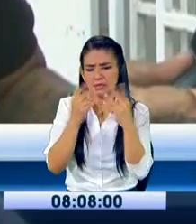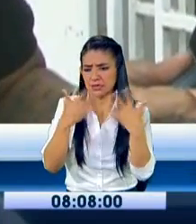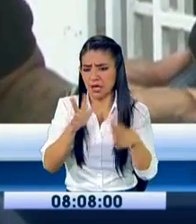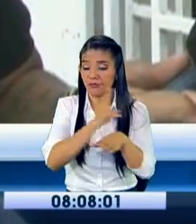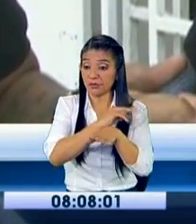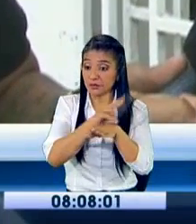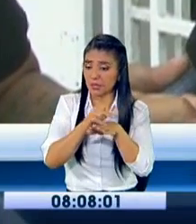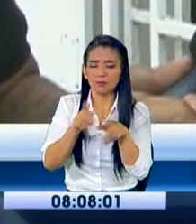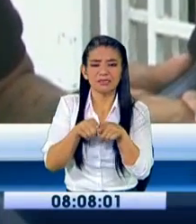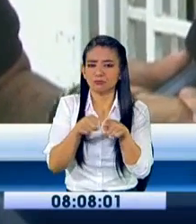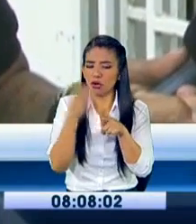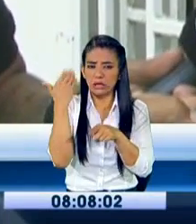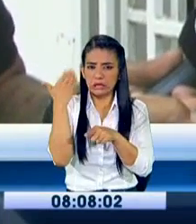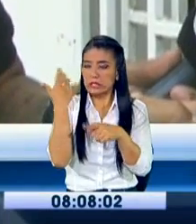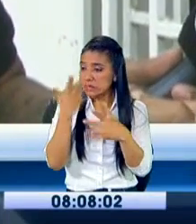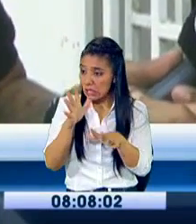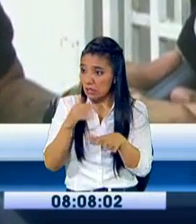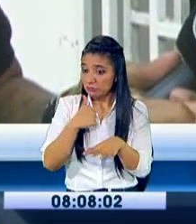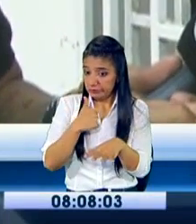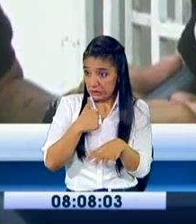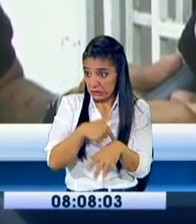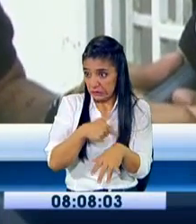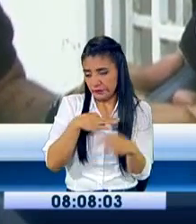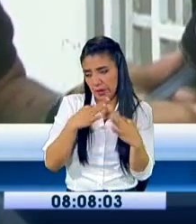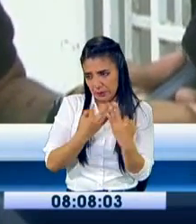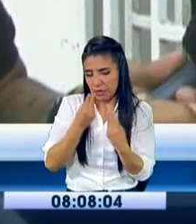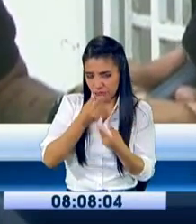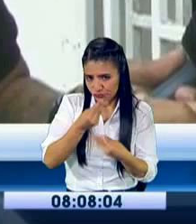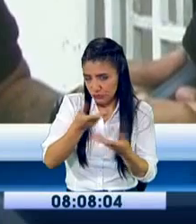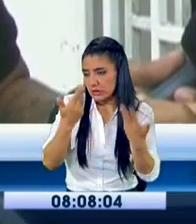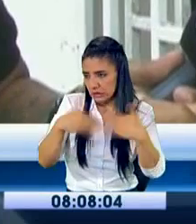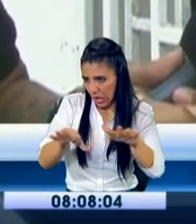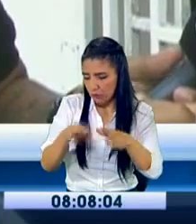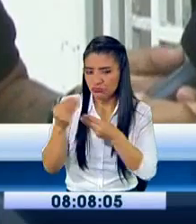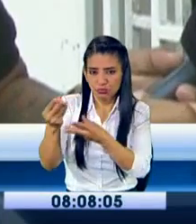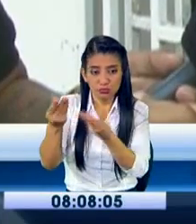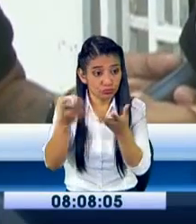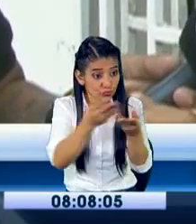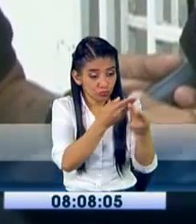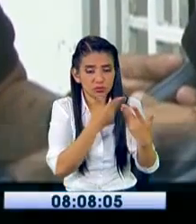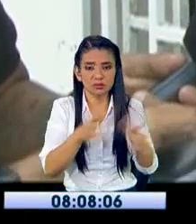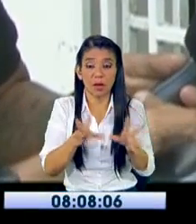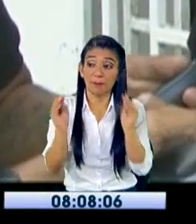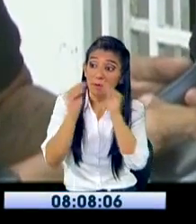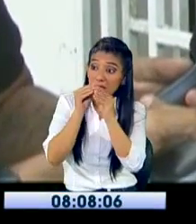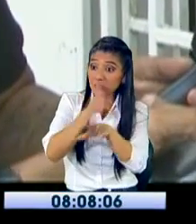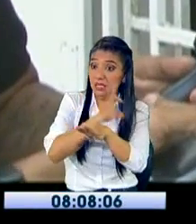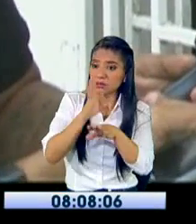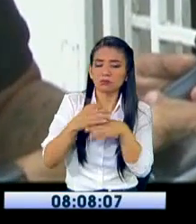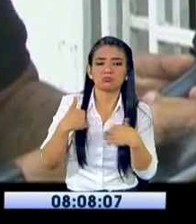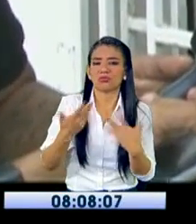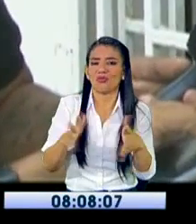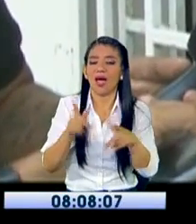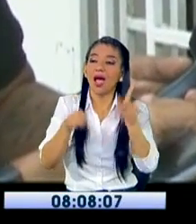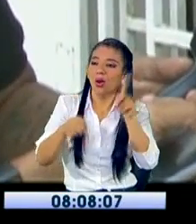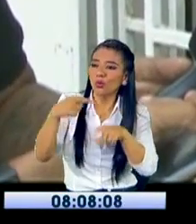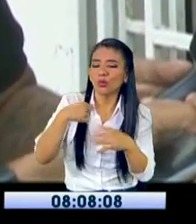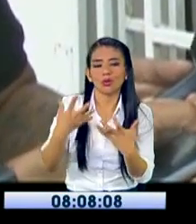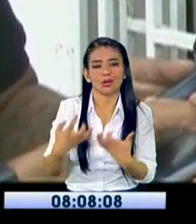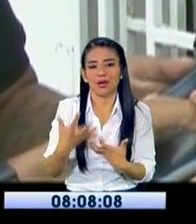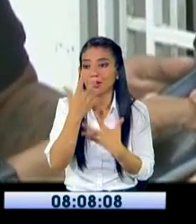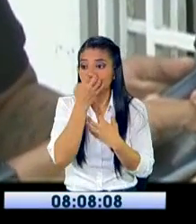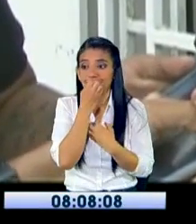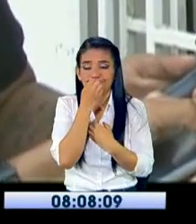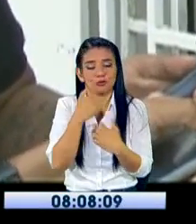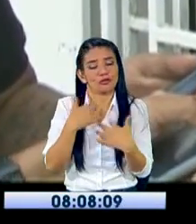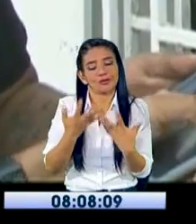el municipio de Quito en rechazo ante la posible reubicación de los sitios de tolerancia cerca de las viviendas de estos barrios. El alcalde de la ciudad los atendió y